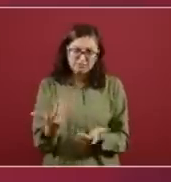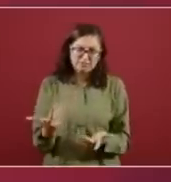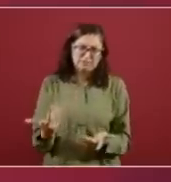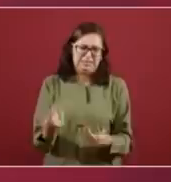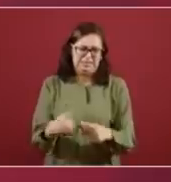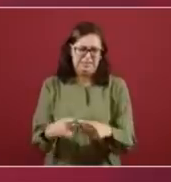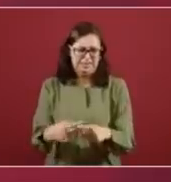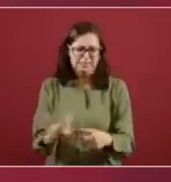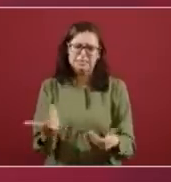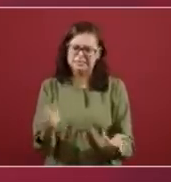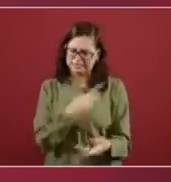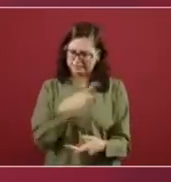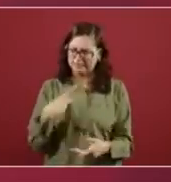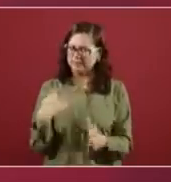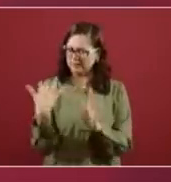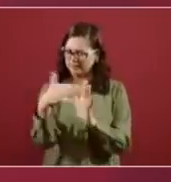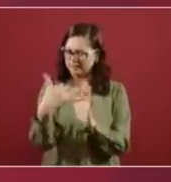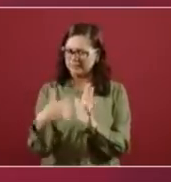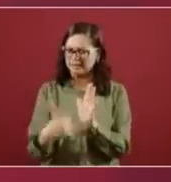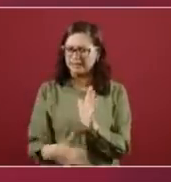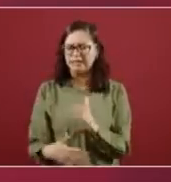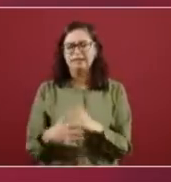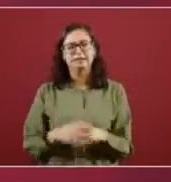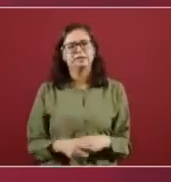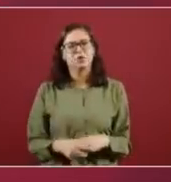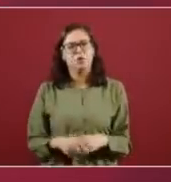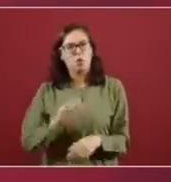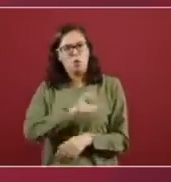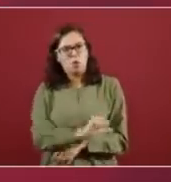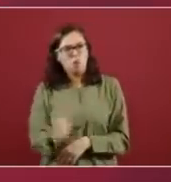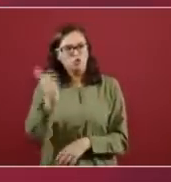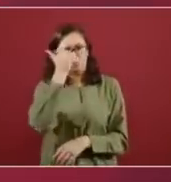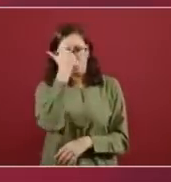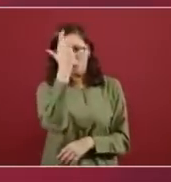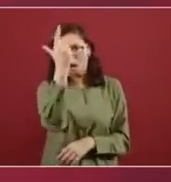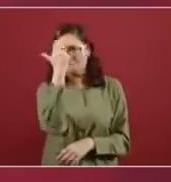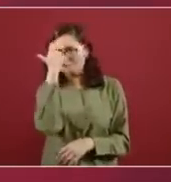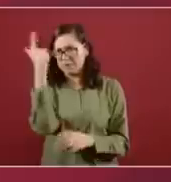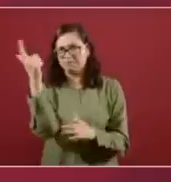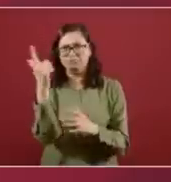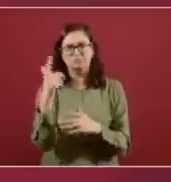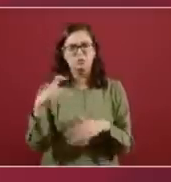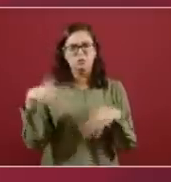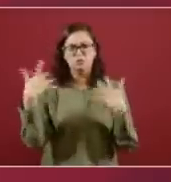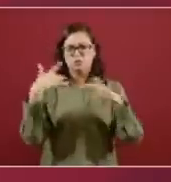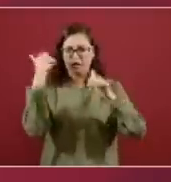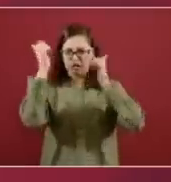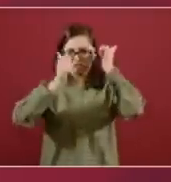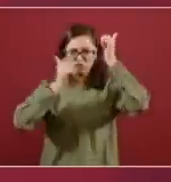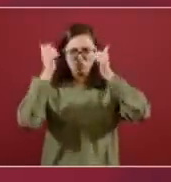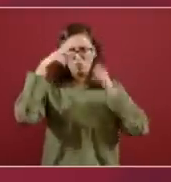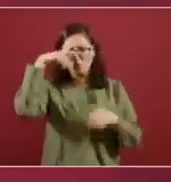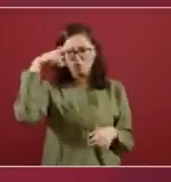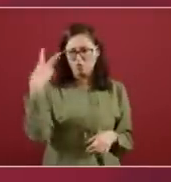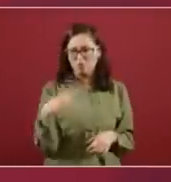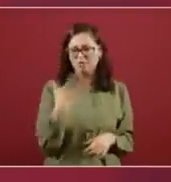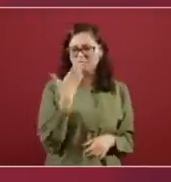y a extraordinarios antropólogos mexicanos